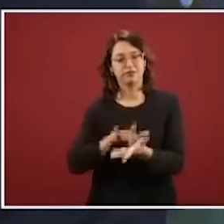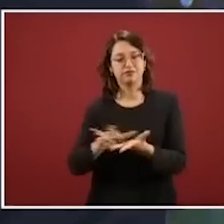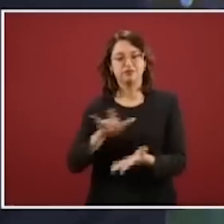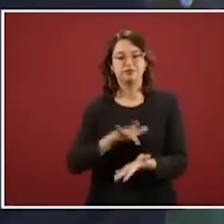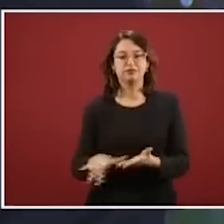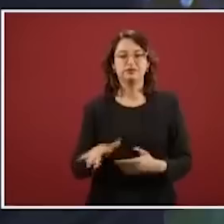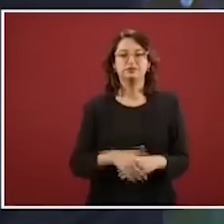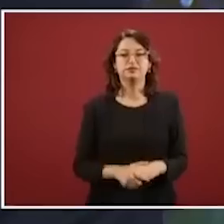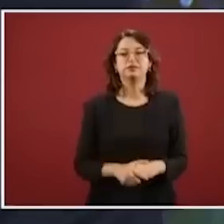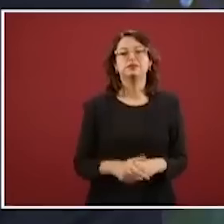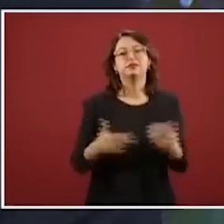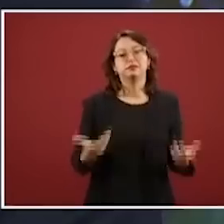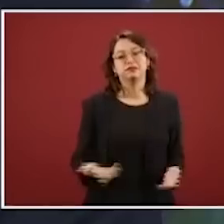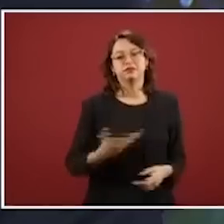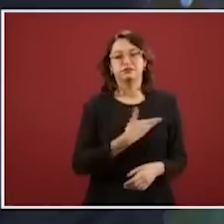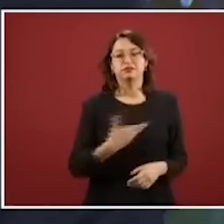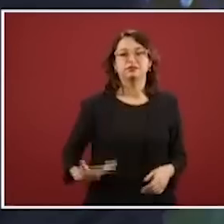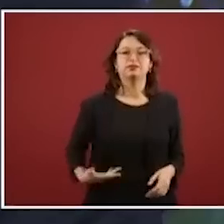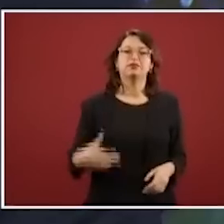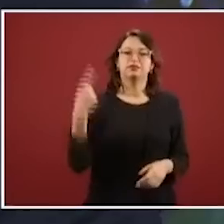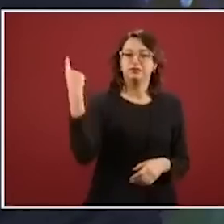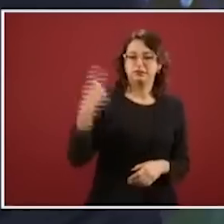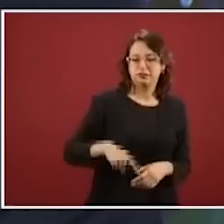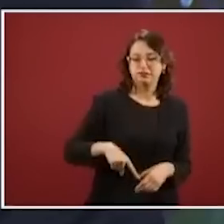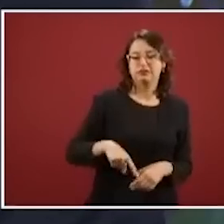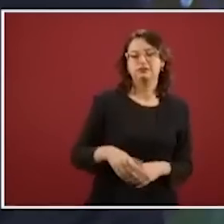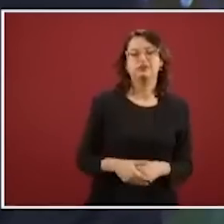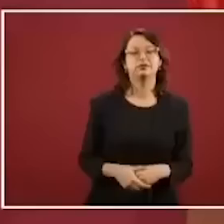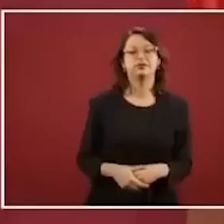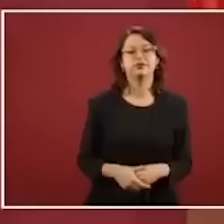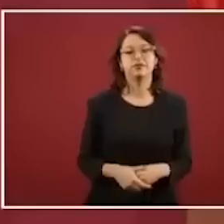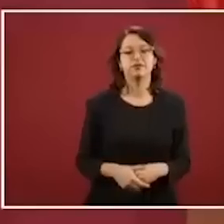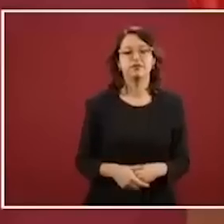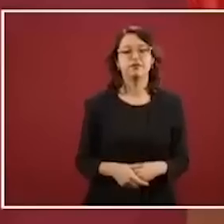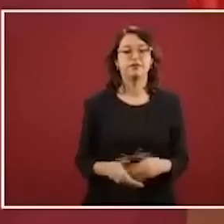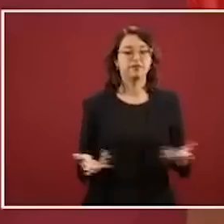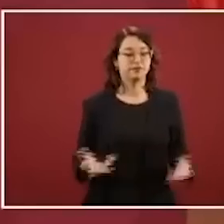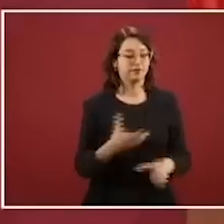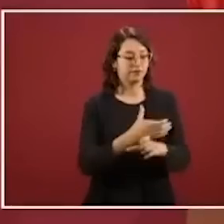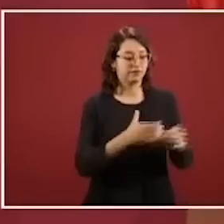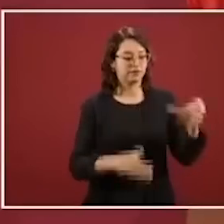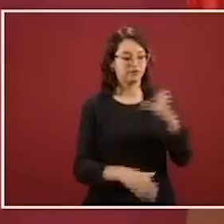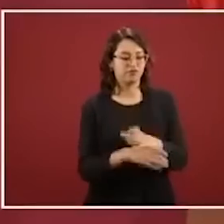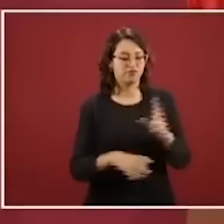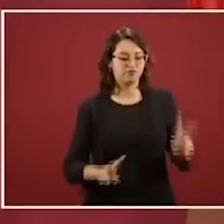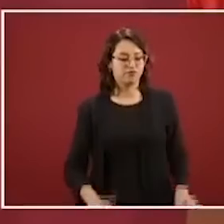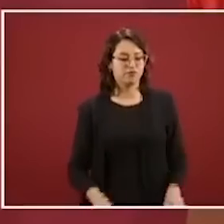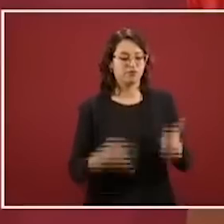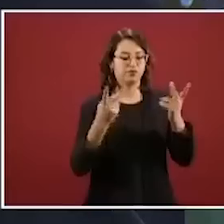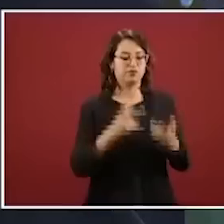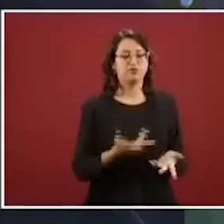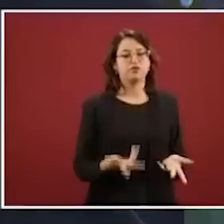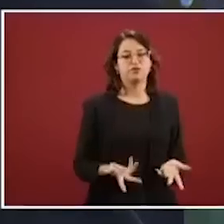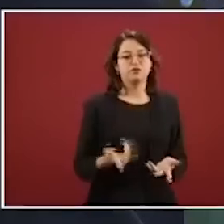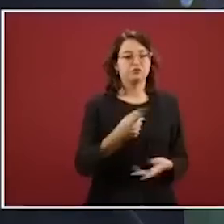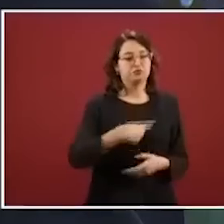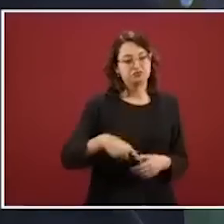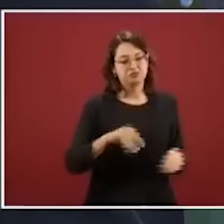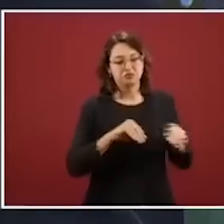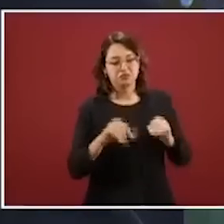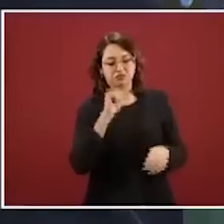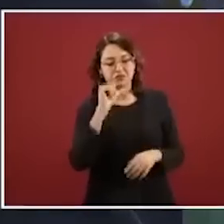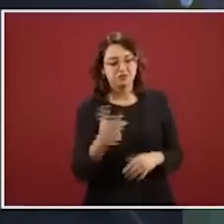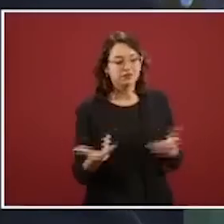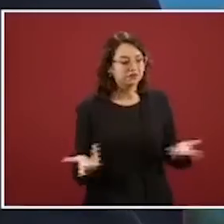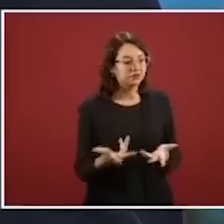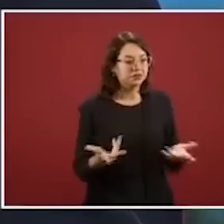sido la instrucción puntual del señor presidente de la República. El transformar estos bienes que antes eran improductivos a un